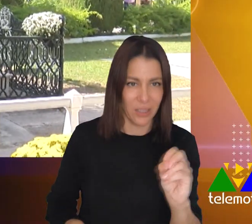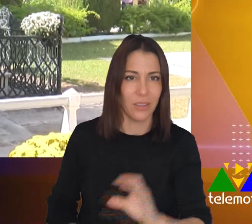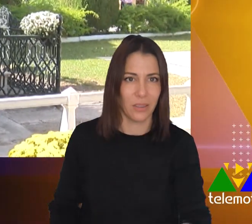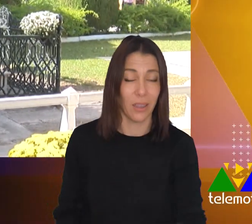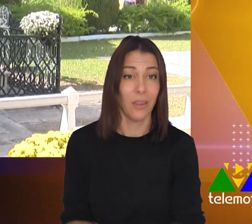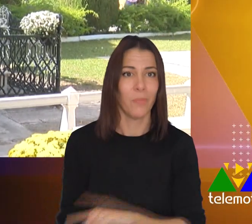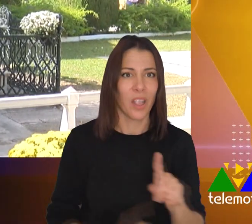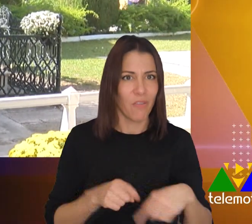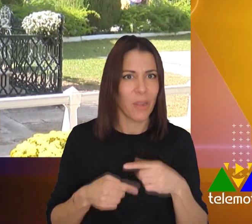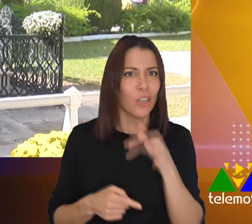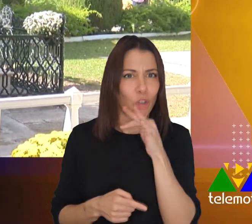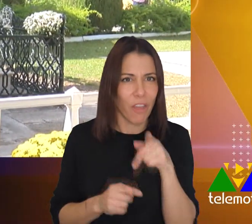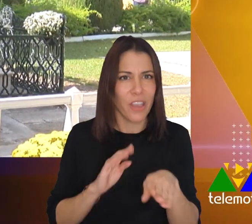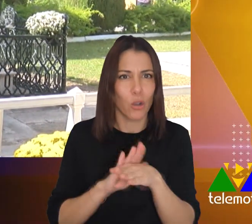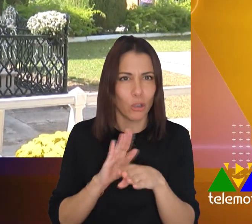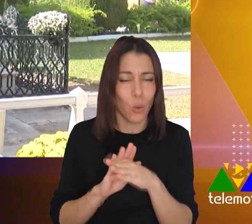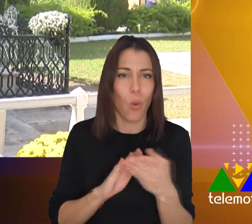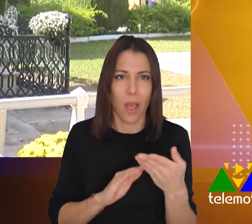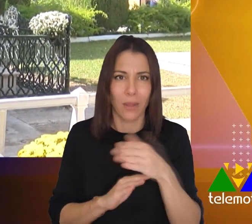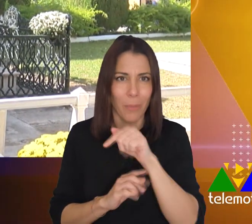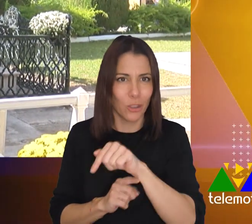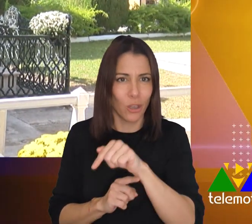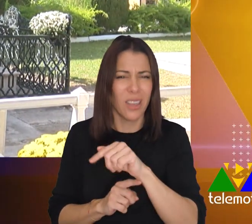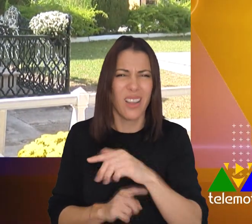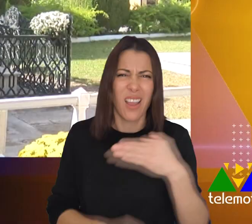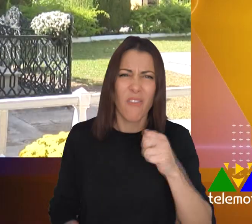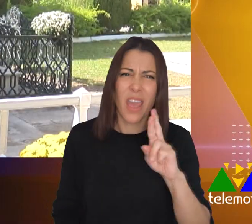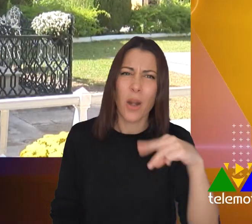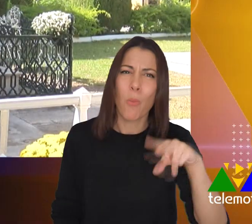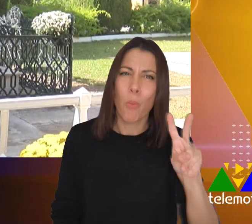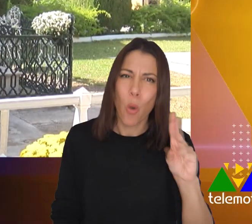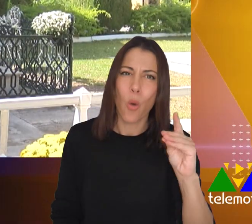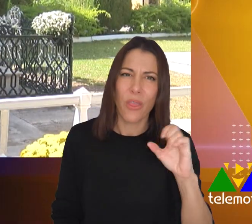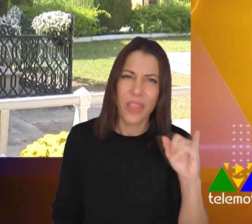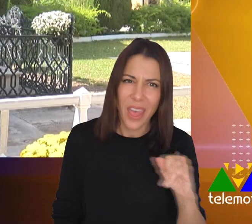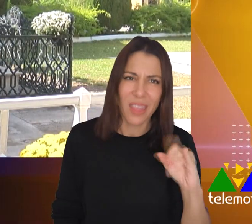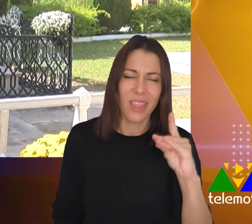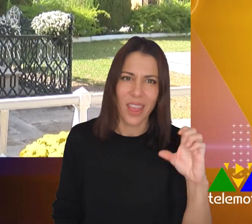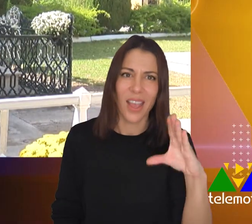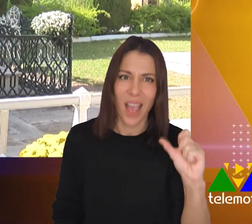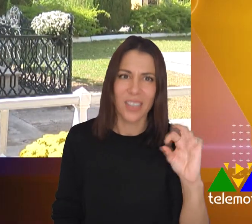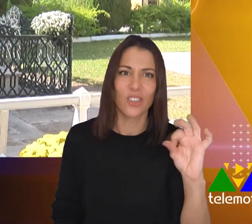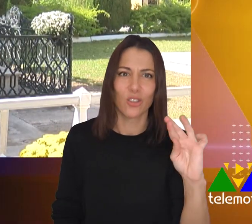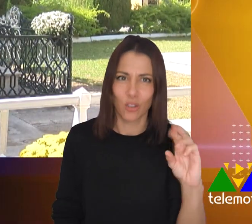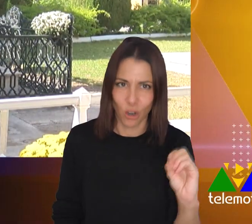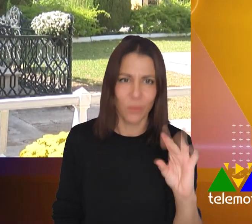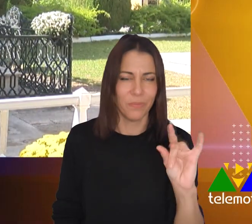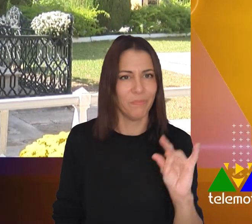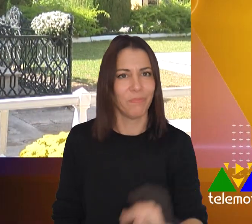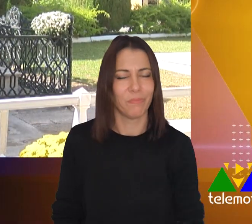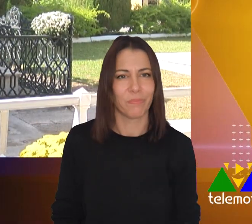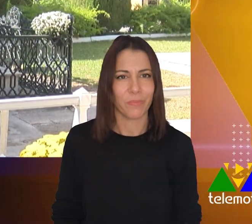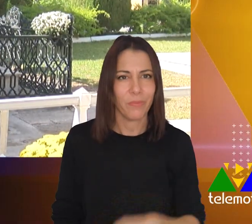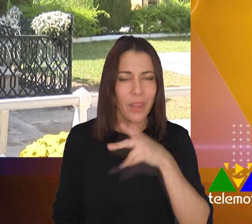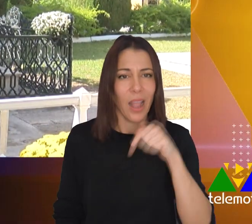esta familia todavía mantiene sus enterramientos en el Bermúdez de Castro. Bermúdez de Castro, Garballo Bermúdez de Castro. Y